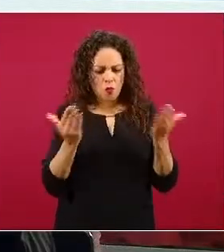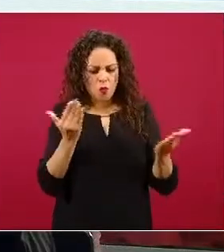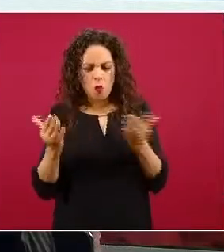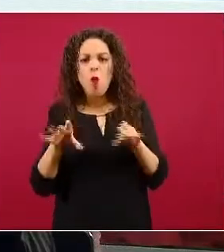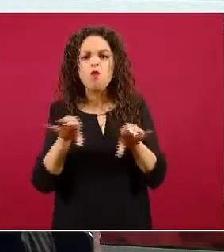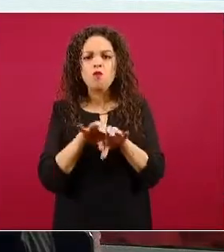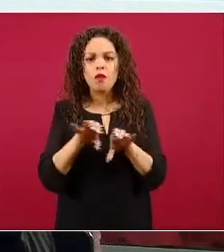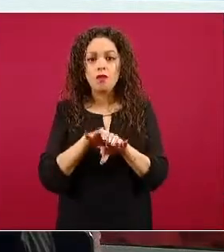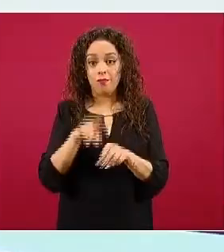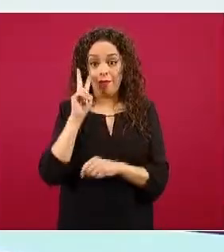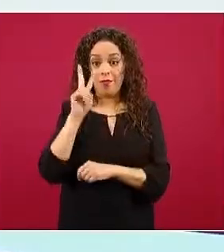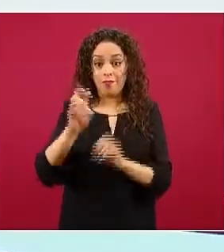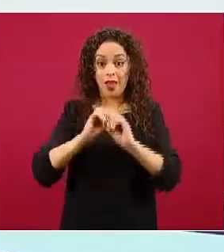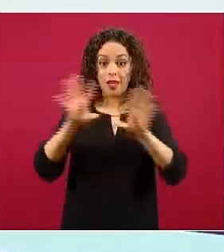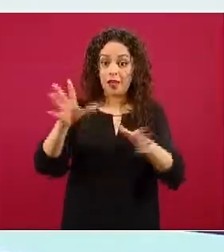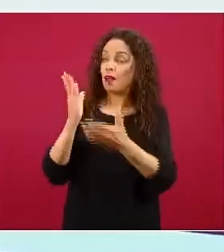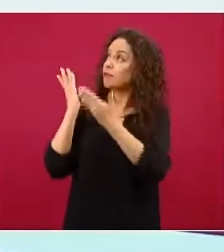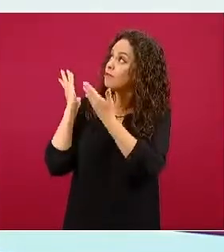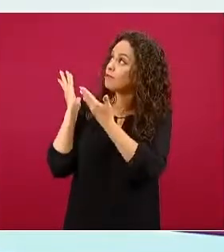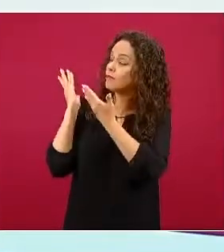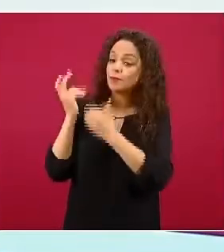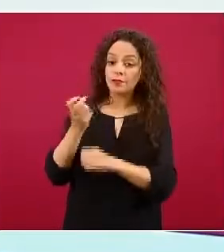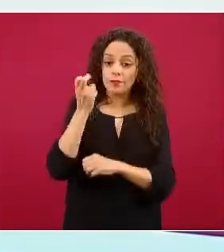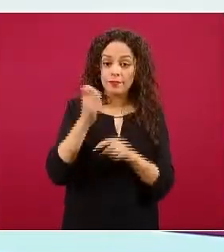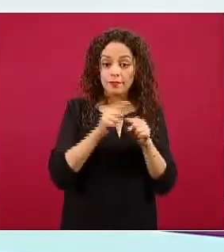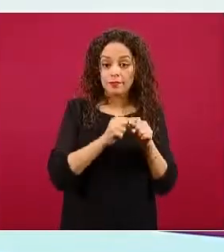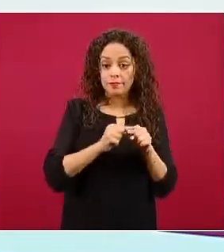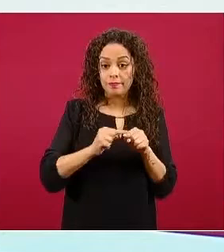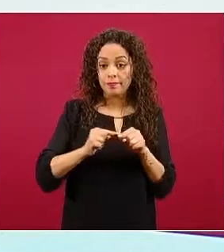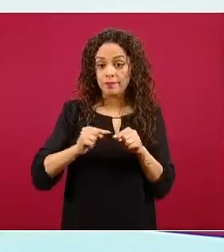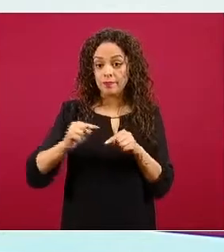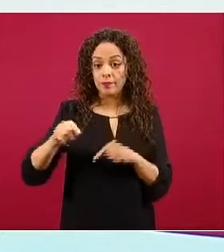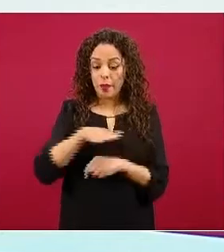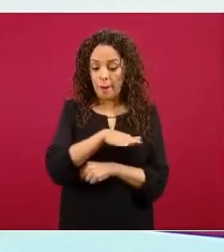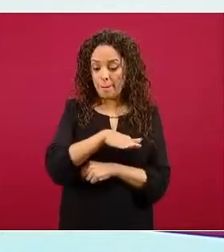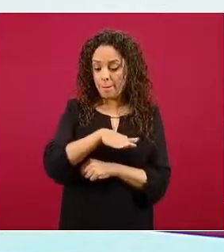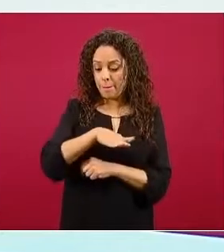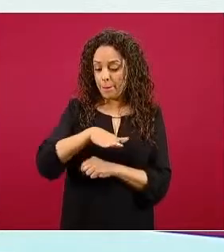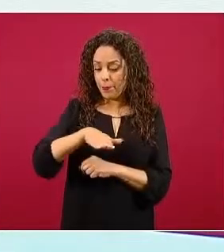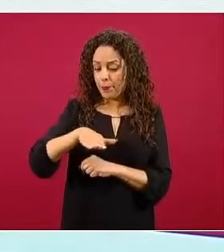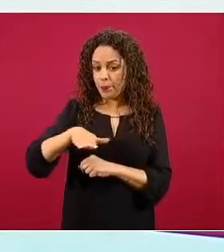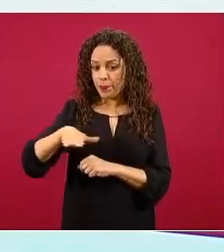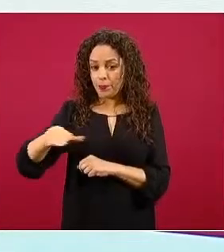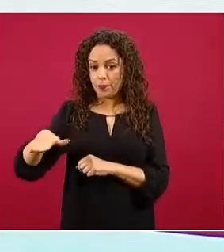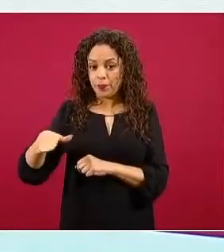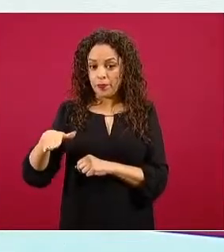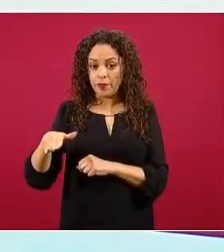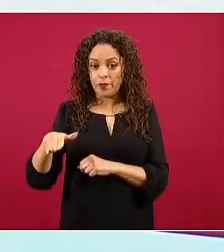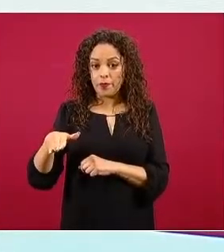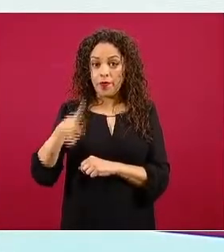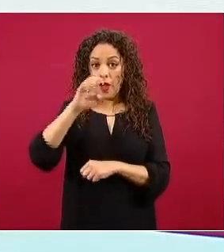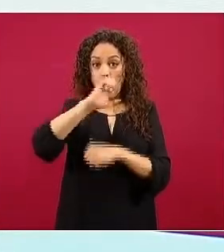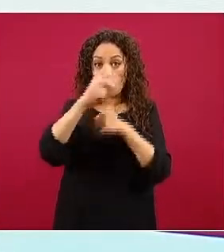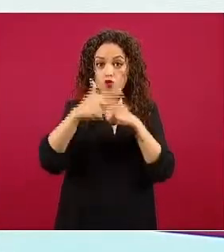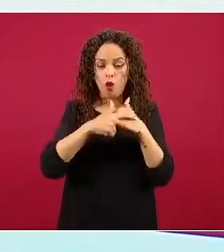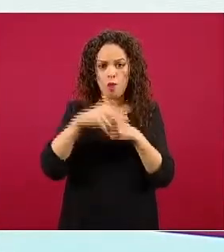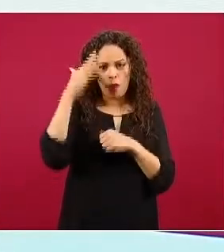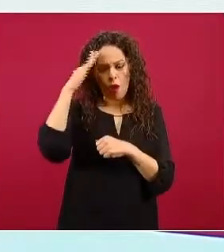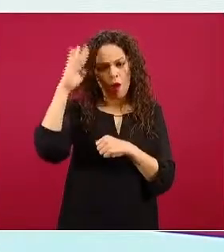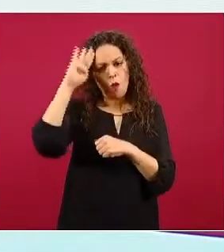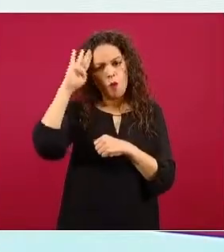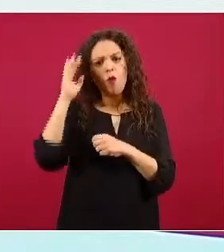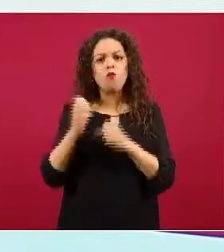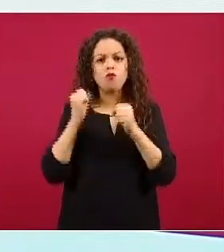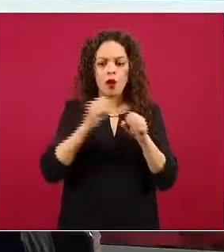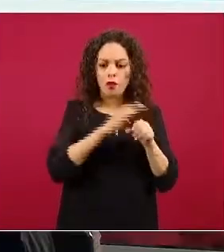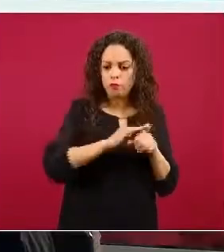teniendo una curva mucho más plana que esta que creció de Europa, luego disminuyó y de